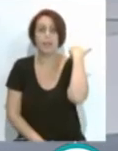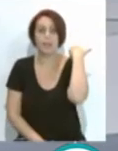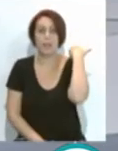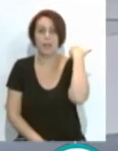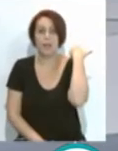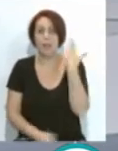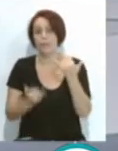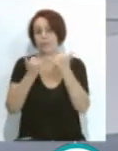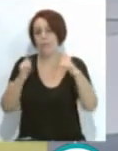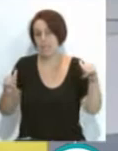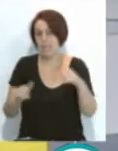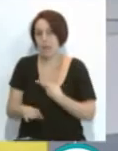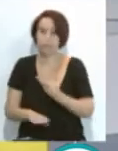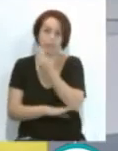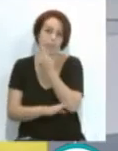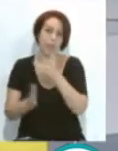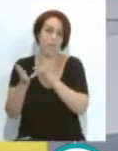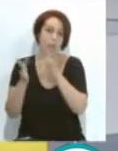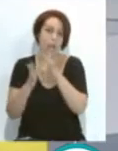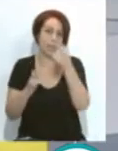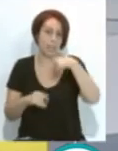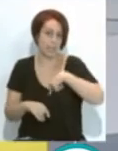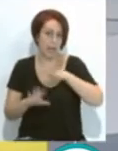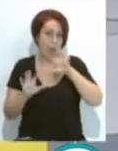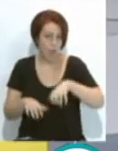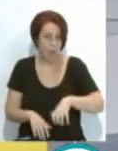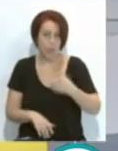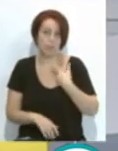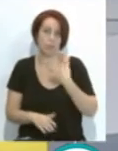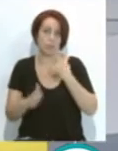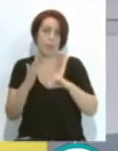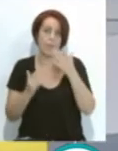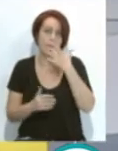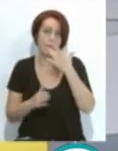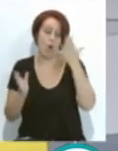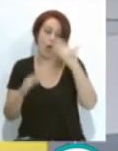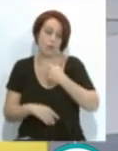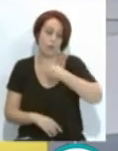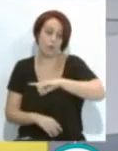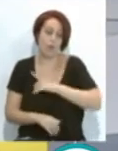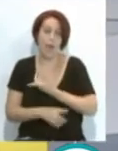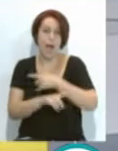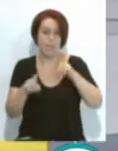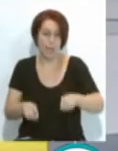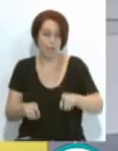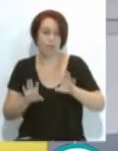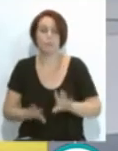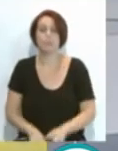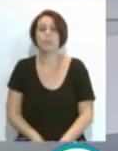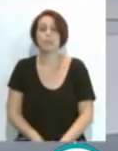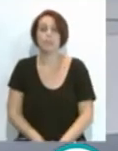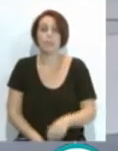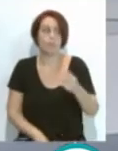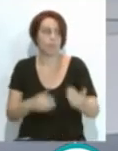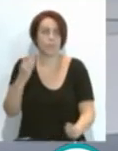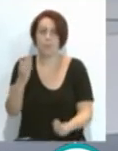la festividad de la patrona de Cádiz, con lo cual no hubo submarino amarillo, estábamos descansando. Aparte, el día que hizo